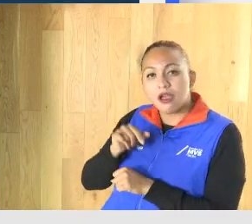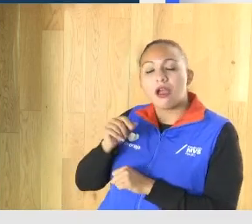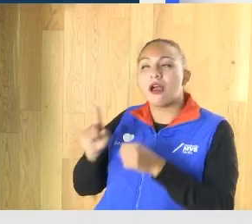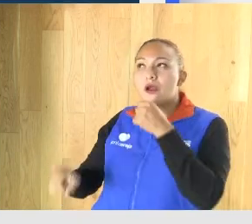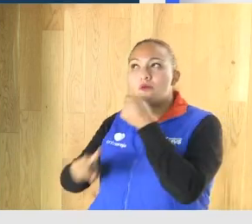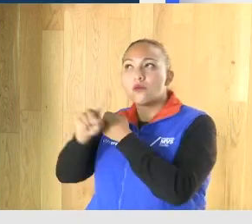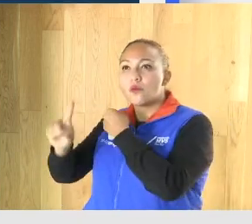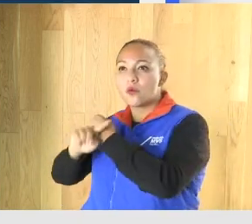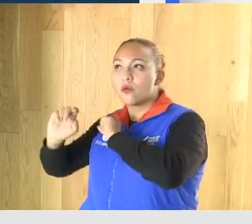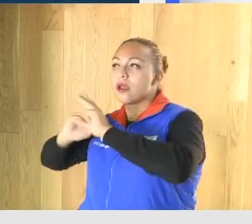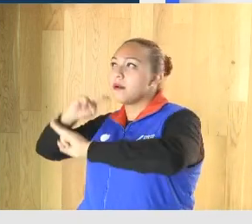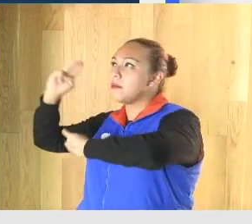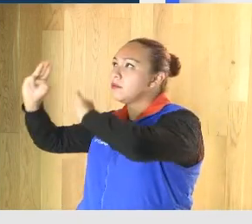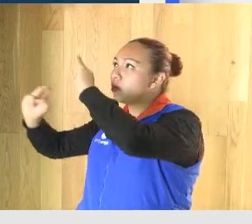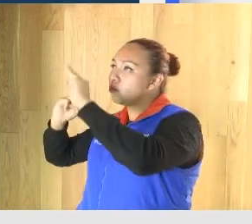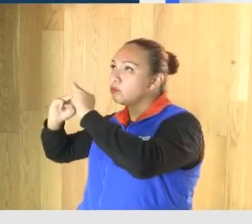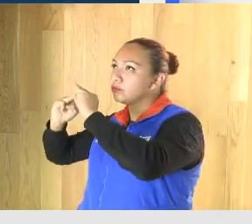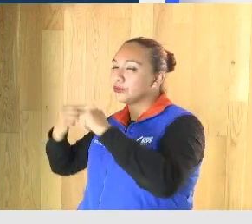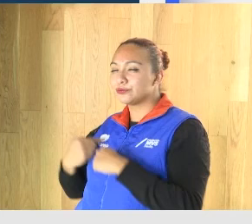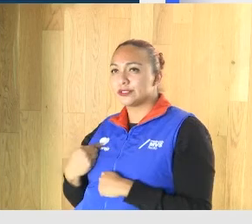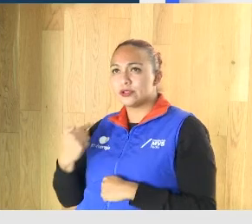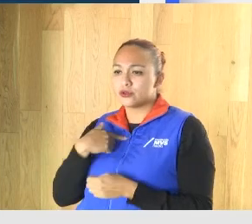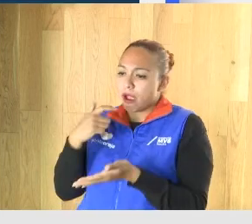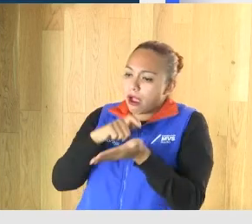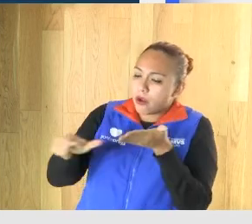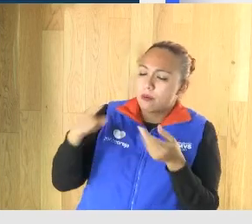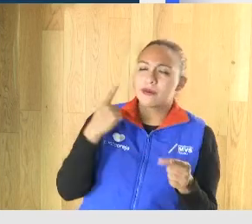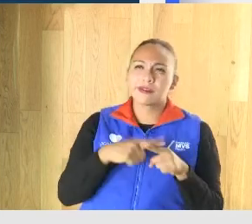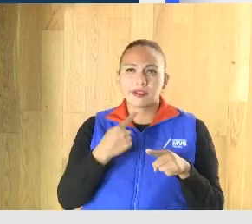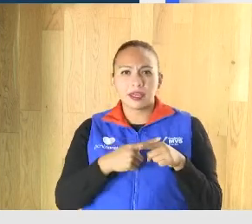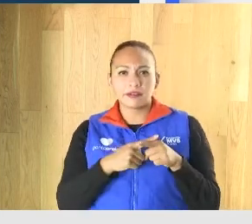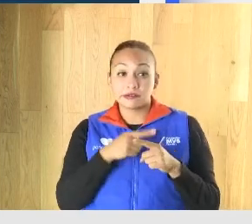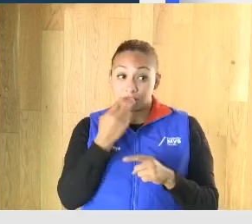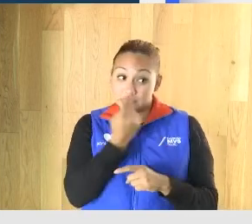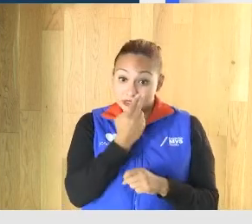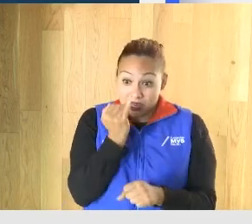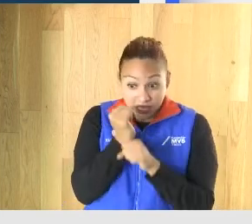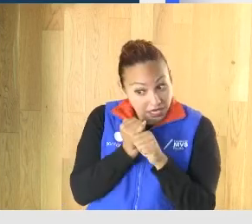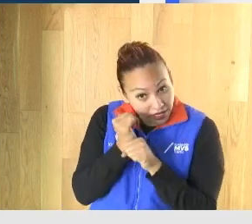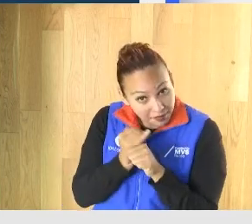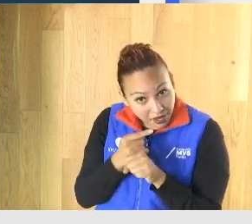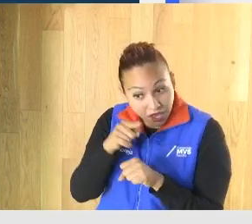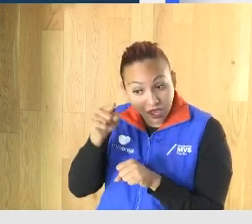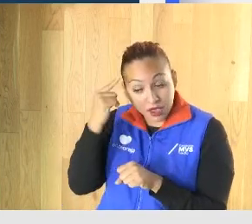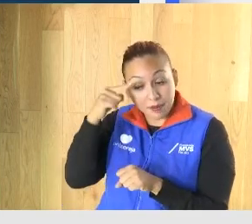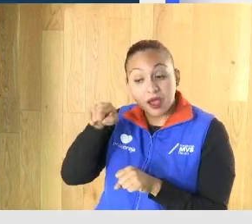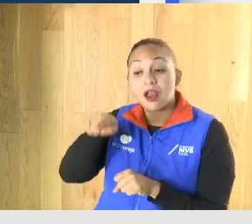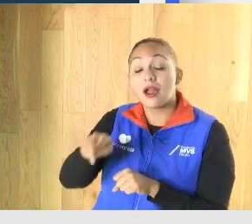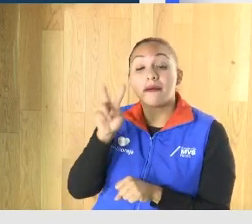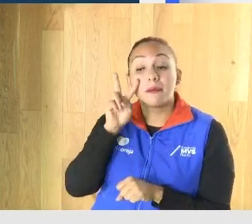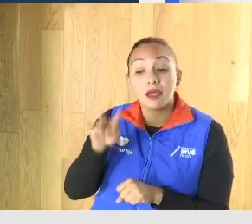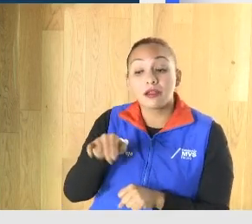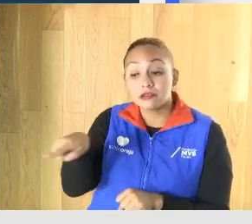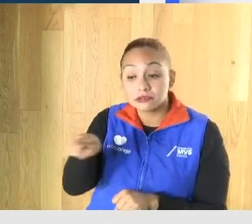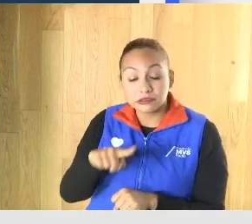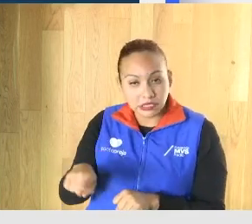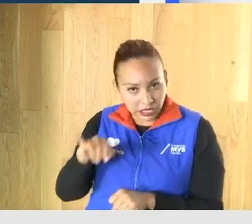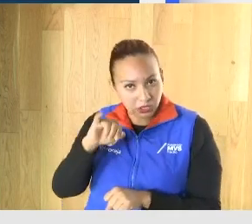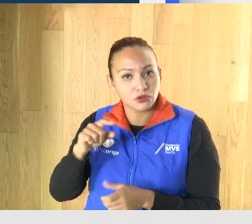global, redefinan sus propias cadenas de suministro, ¿no? Viendo e incorporando dentro de su mapa de gestión de riesgos,